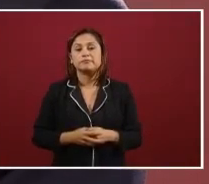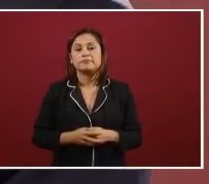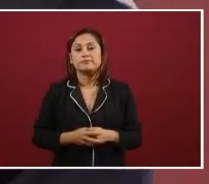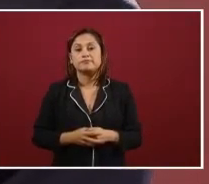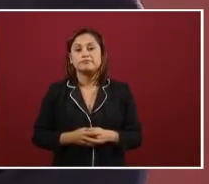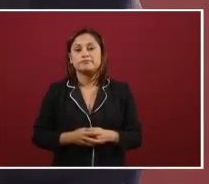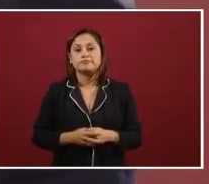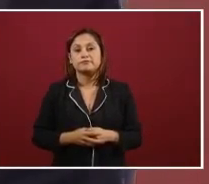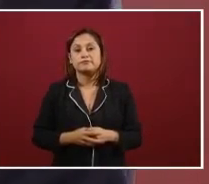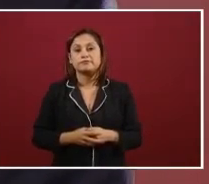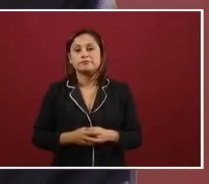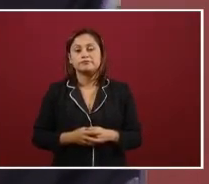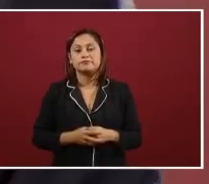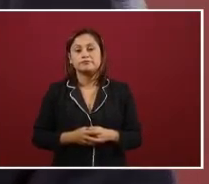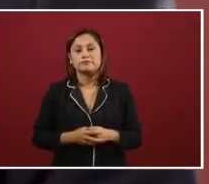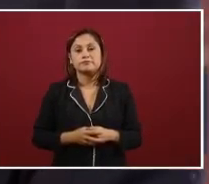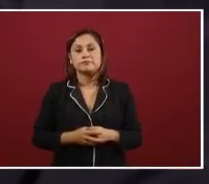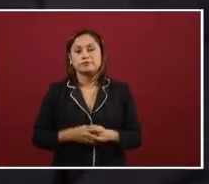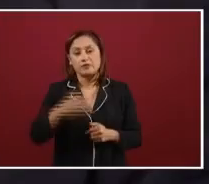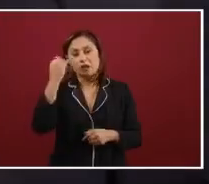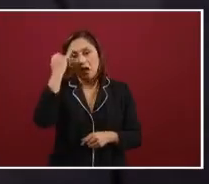tomando como